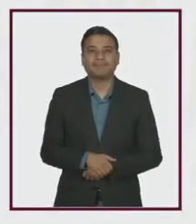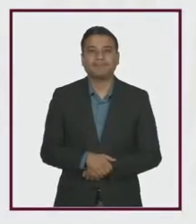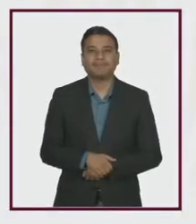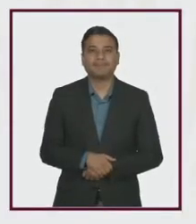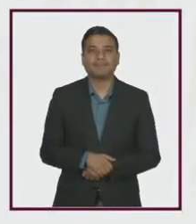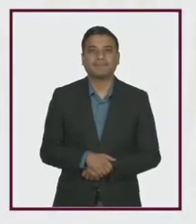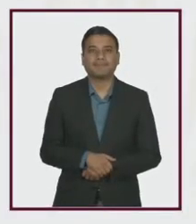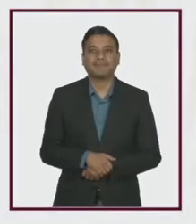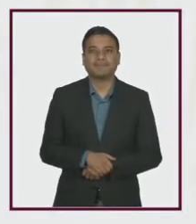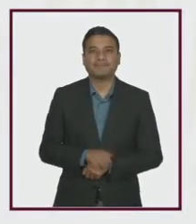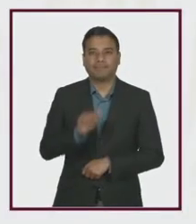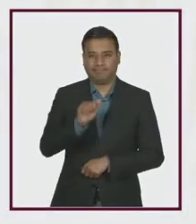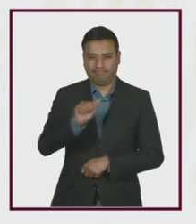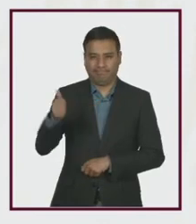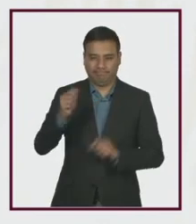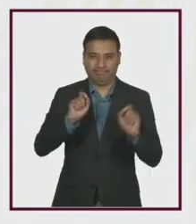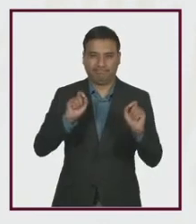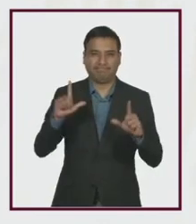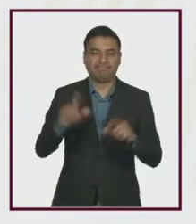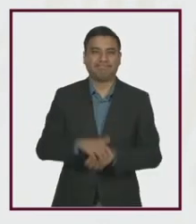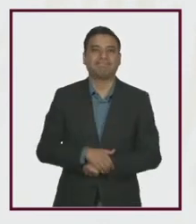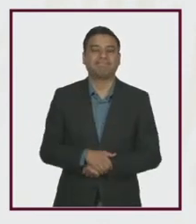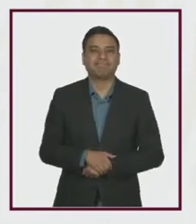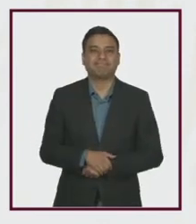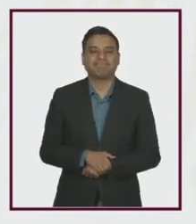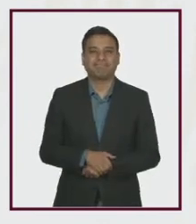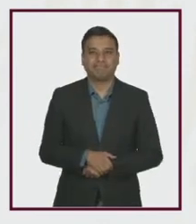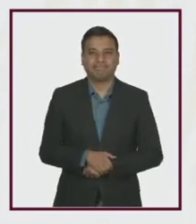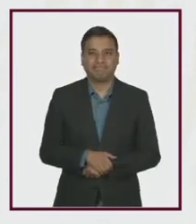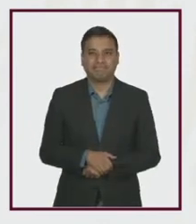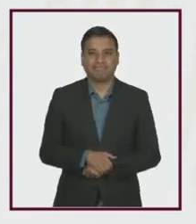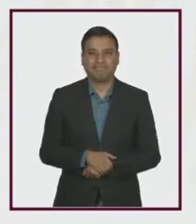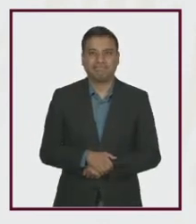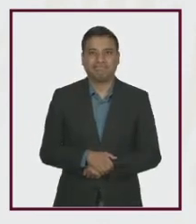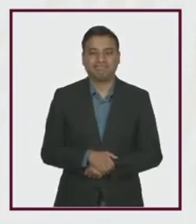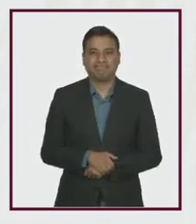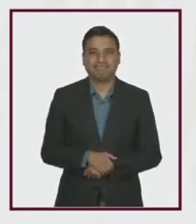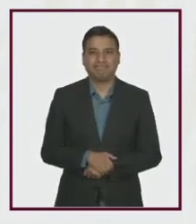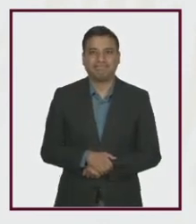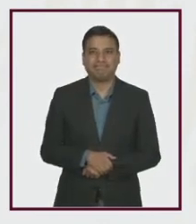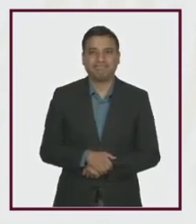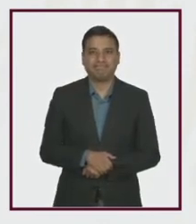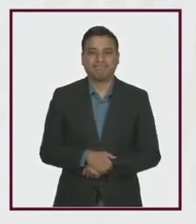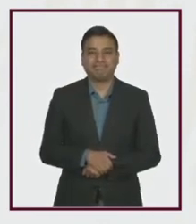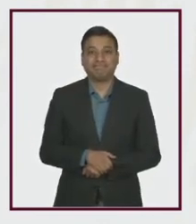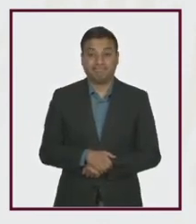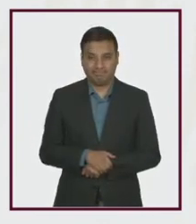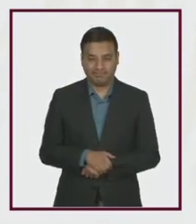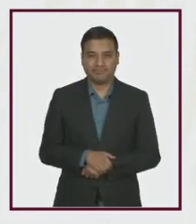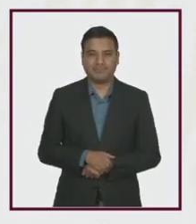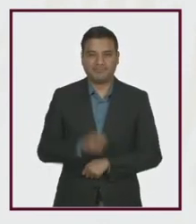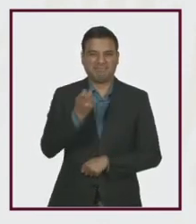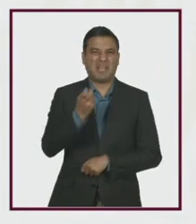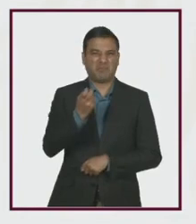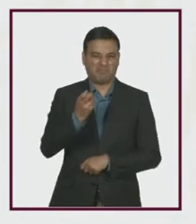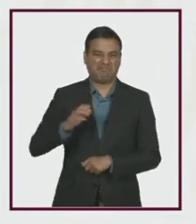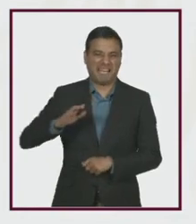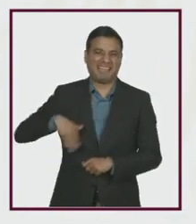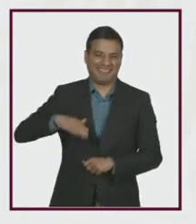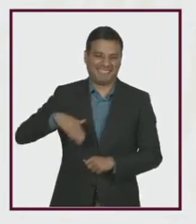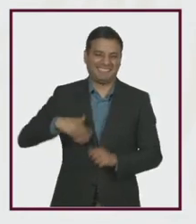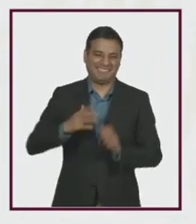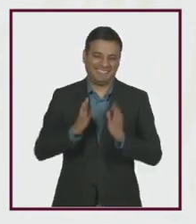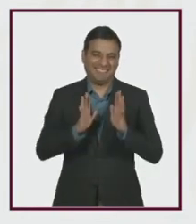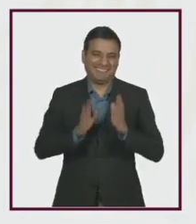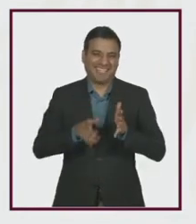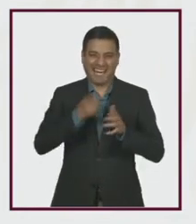Y la siguiente. Aquí están los modelos que se estudian. Sí, esto ya en la fue lo transmisión mismo del consumo, que es lo que ya habías